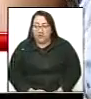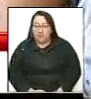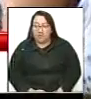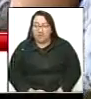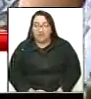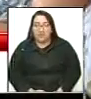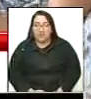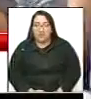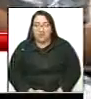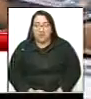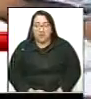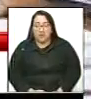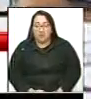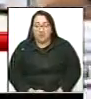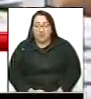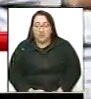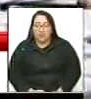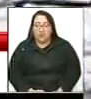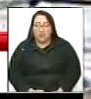Secretario Técnico, tiene el uso de la palabra.